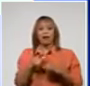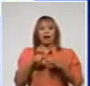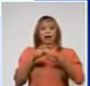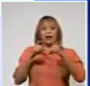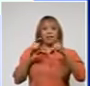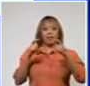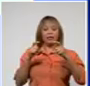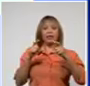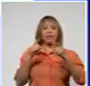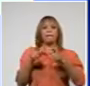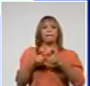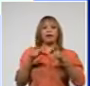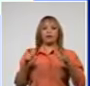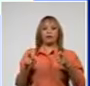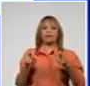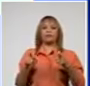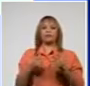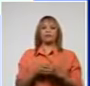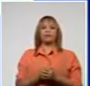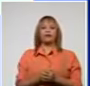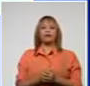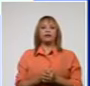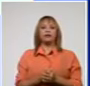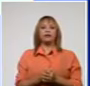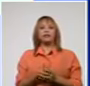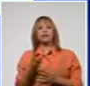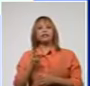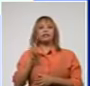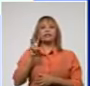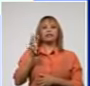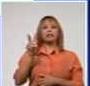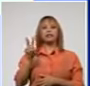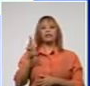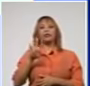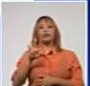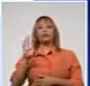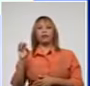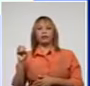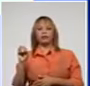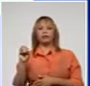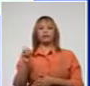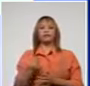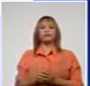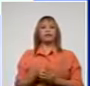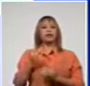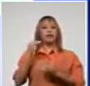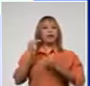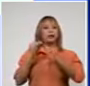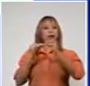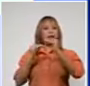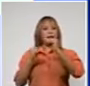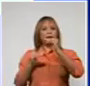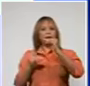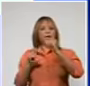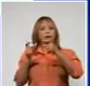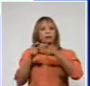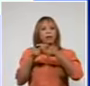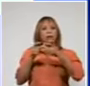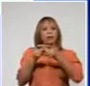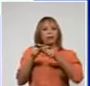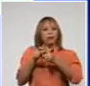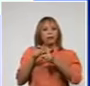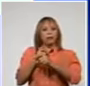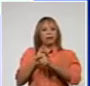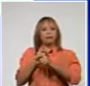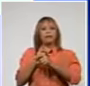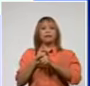de casos, en ese caso son entre 32 y 40, y de ahí en la medida que van bajando de tamaño, pues